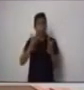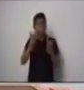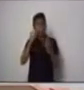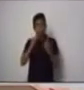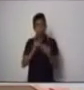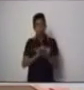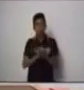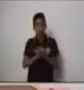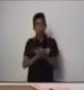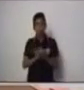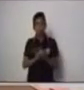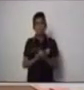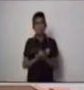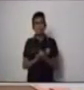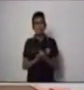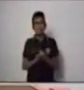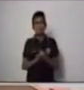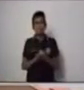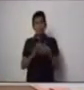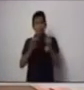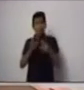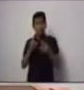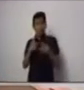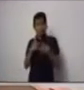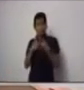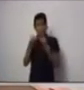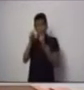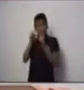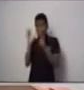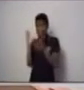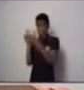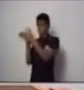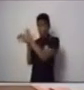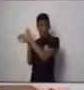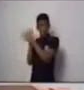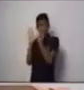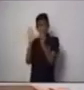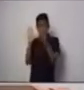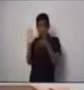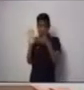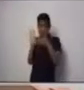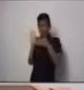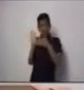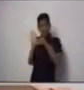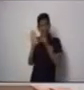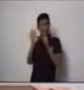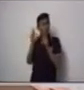a nuestros lápices. Y tenemos la palabra saca puntas.